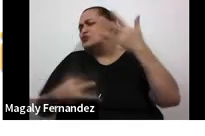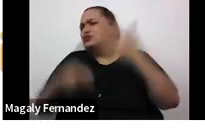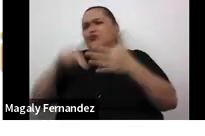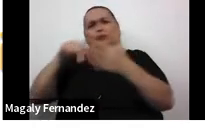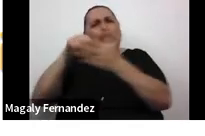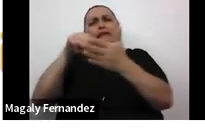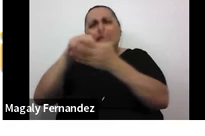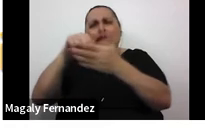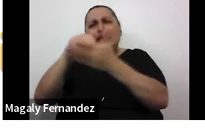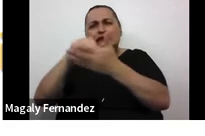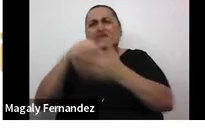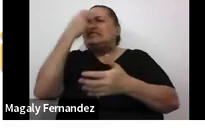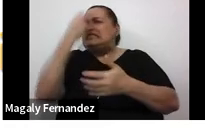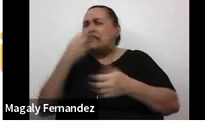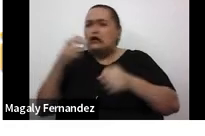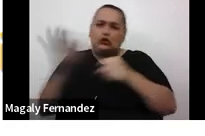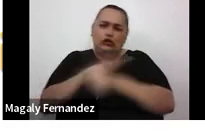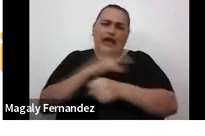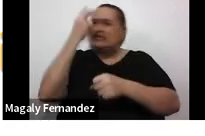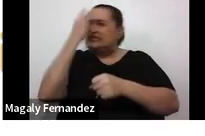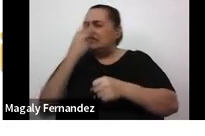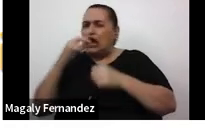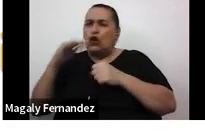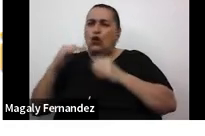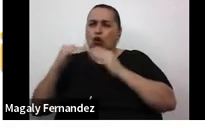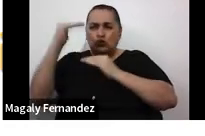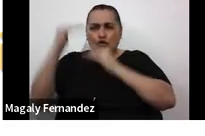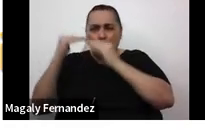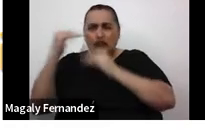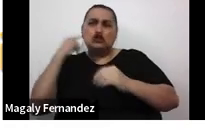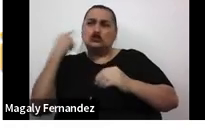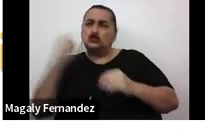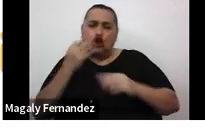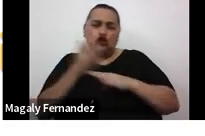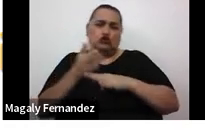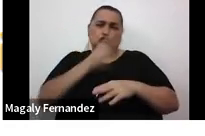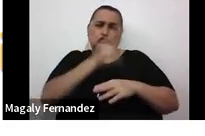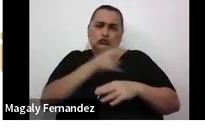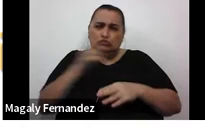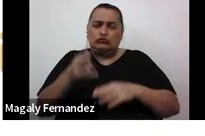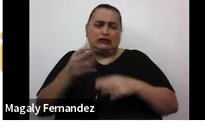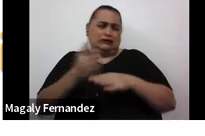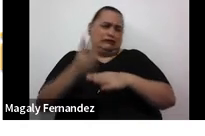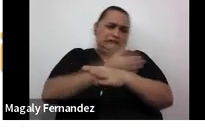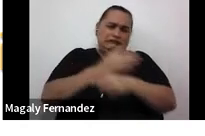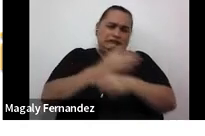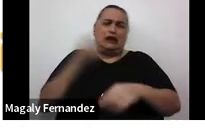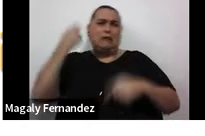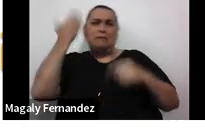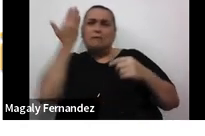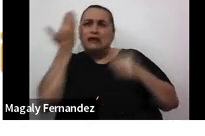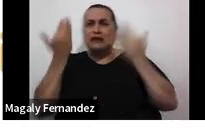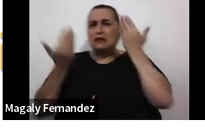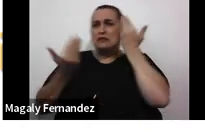ciegos ciegos totales ciegos parciales sordos sordos prelocutivos por locutivos sabemos un montón bueno